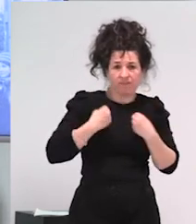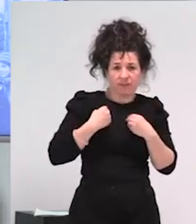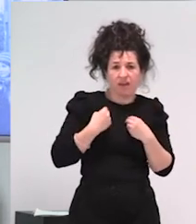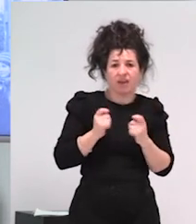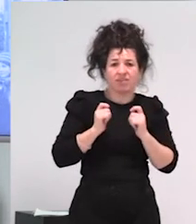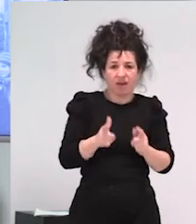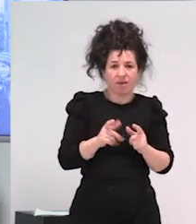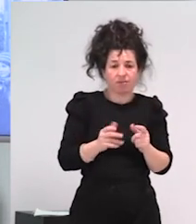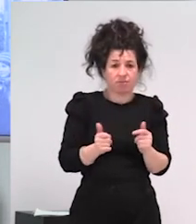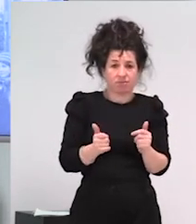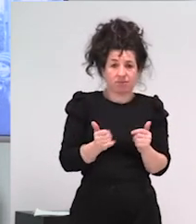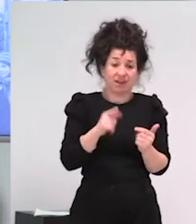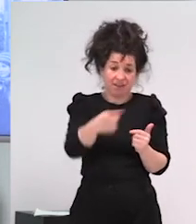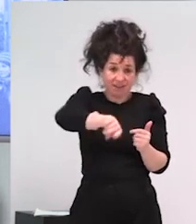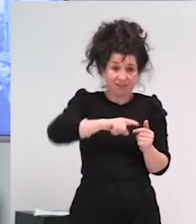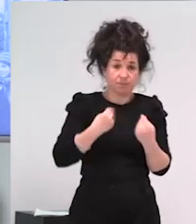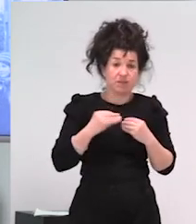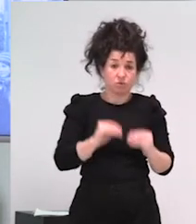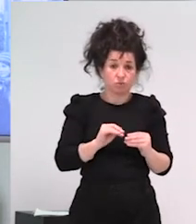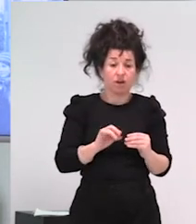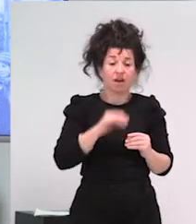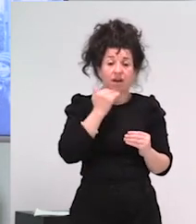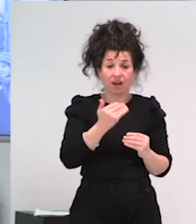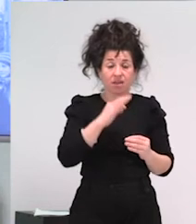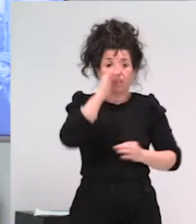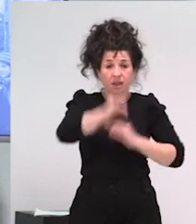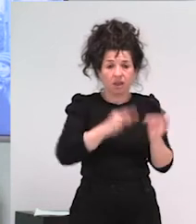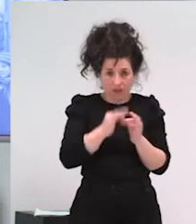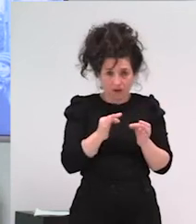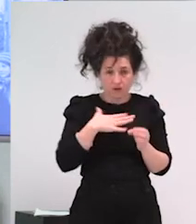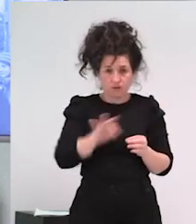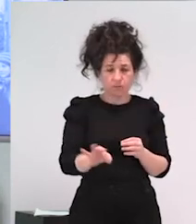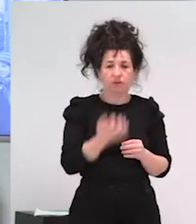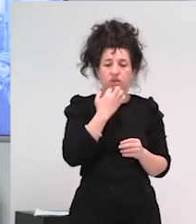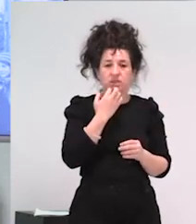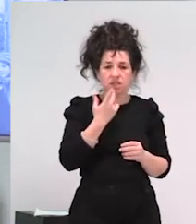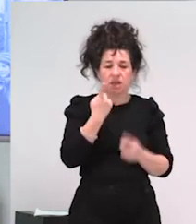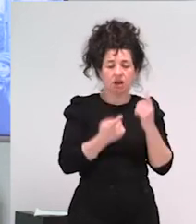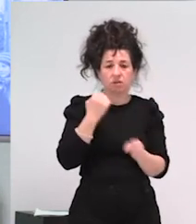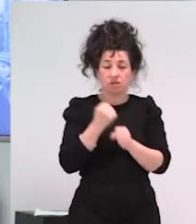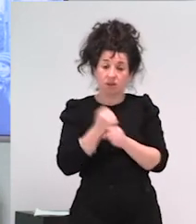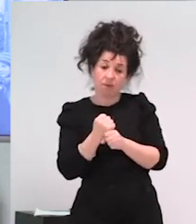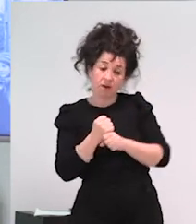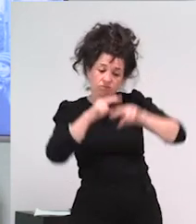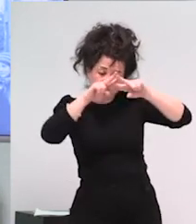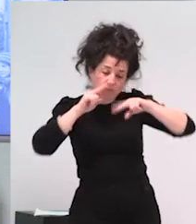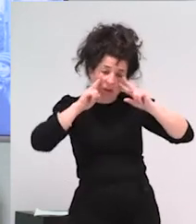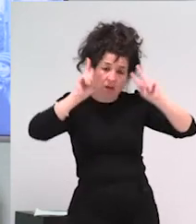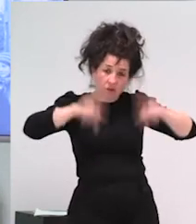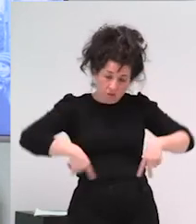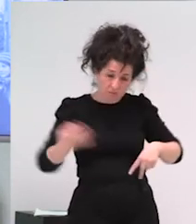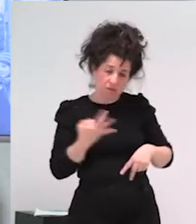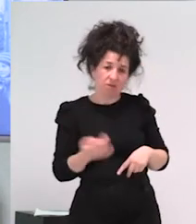ciclos. Por lo tanto, esta necesidad de entender de que si hacemos un reconocimiento sobre ciertas tareas, también pasa por hacer este